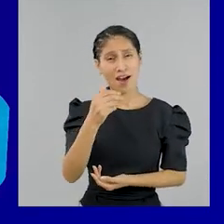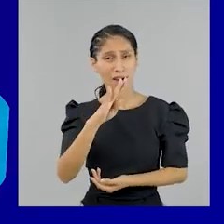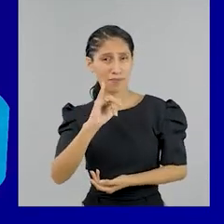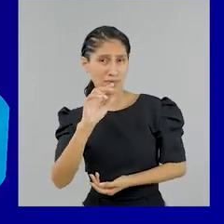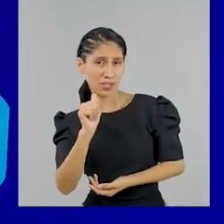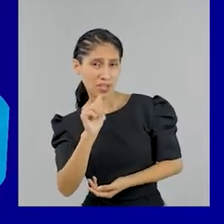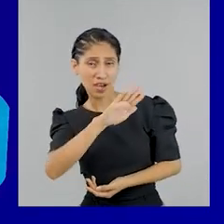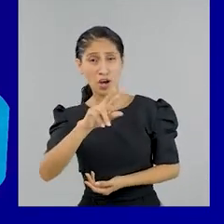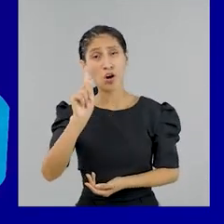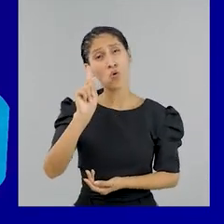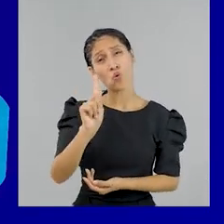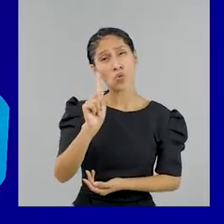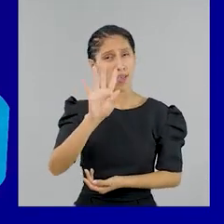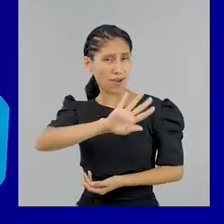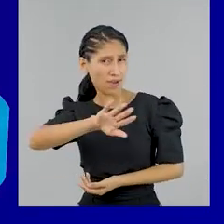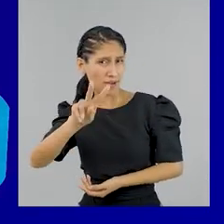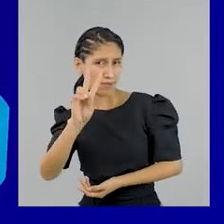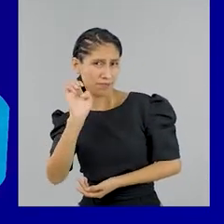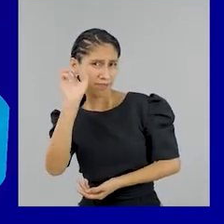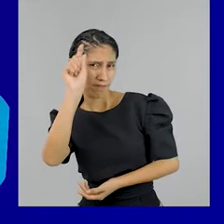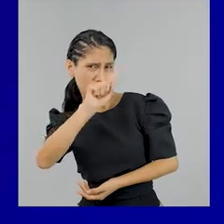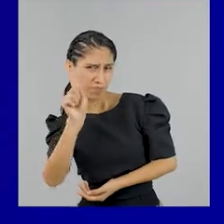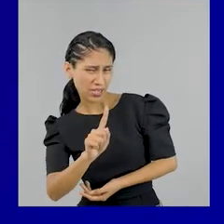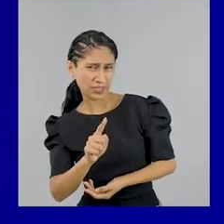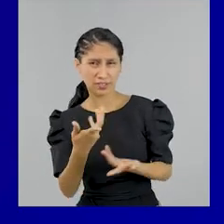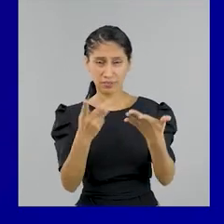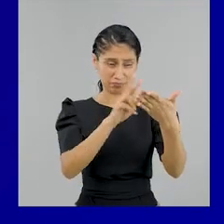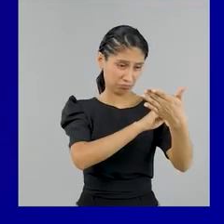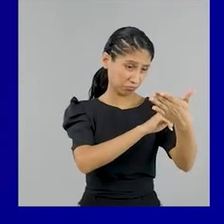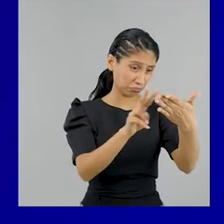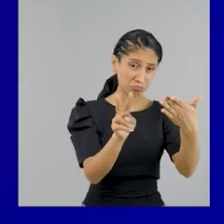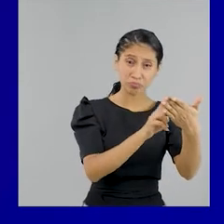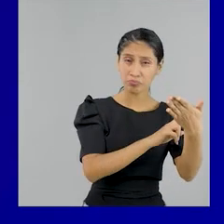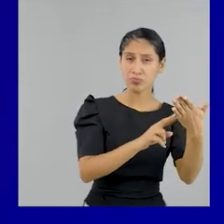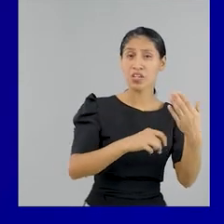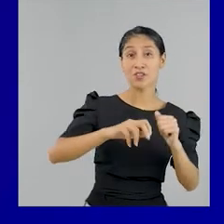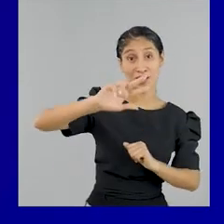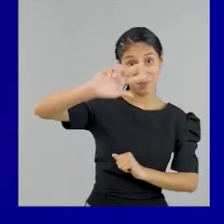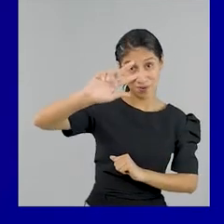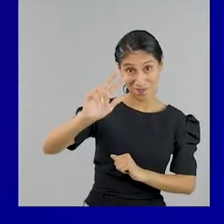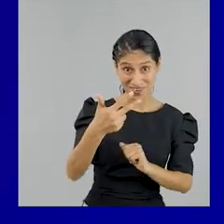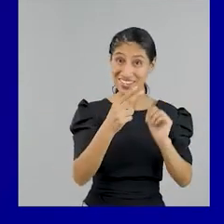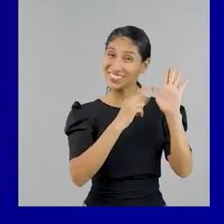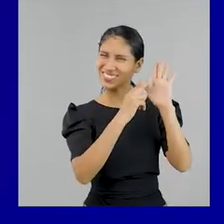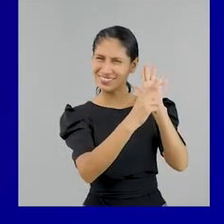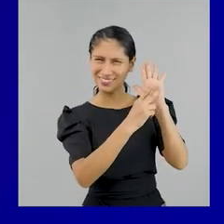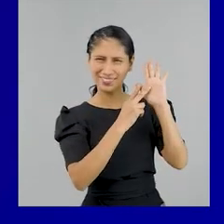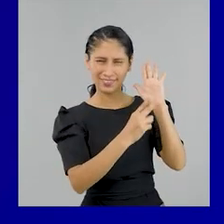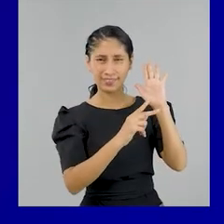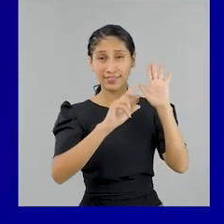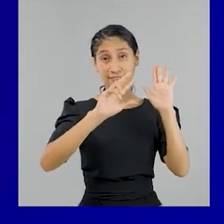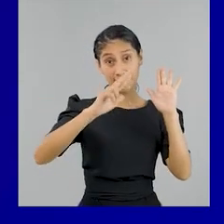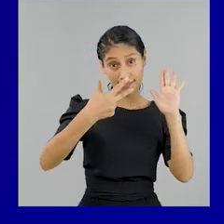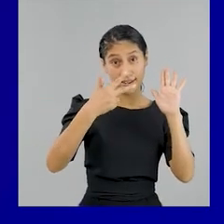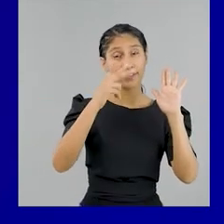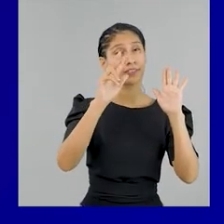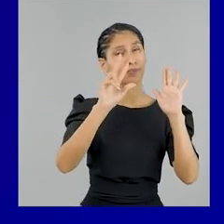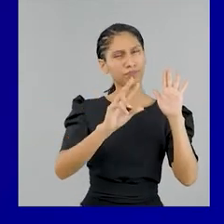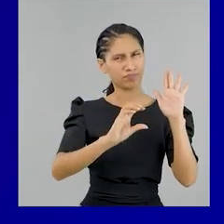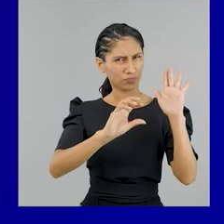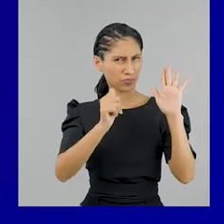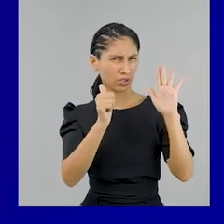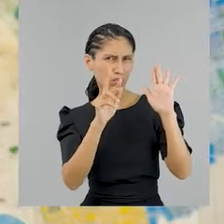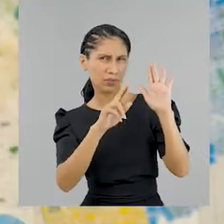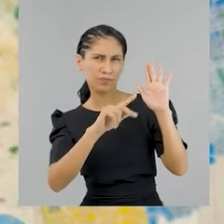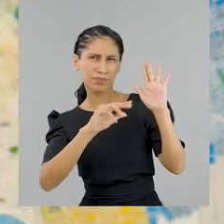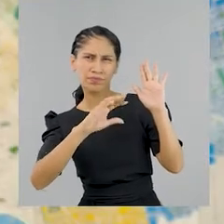un castillo encantado en medio del bosque. Estas son las tres primeras características relevantes de los textos